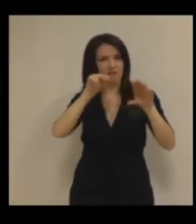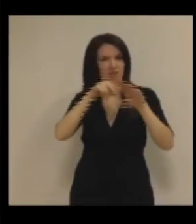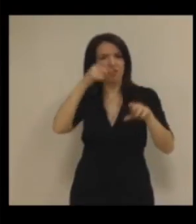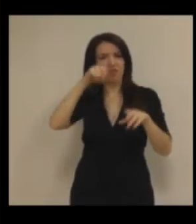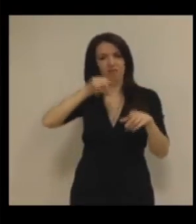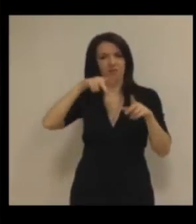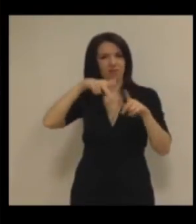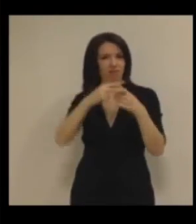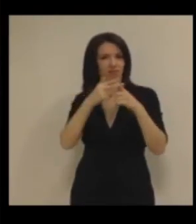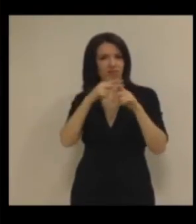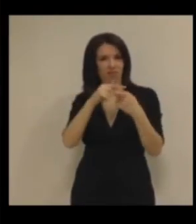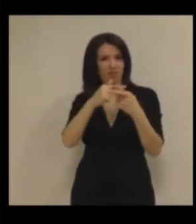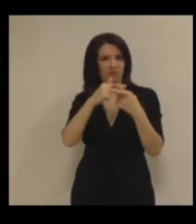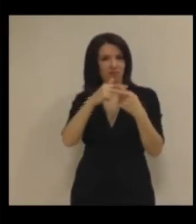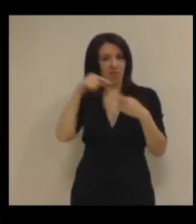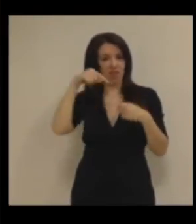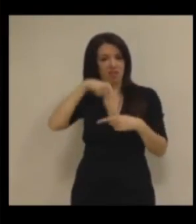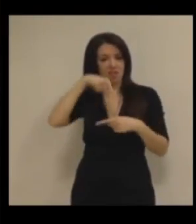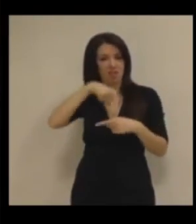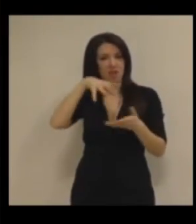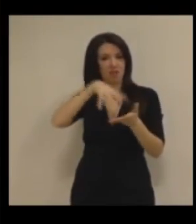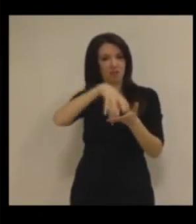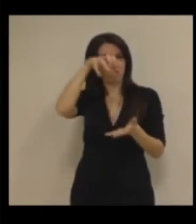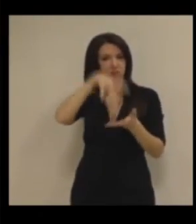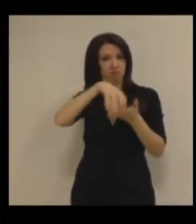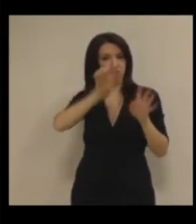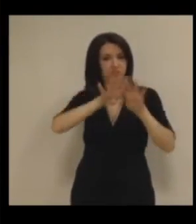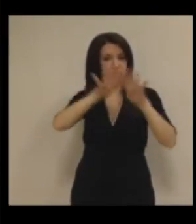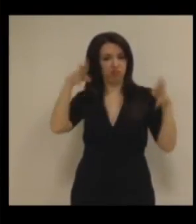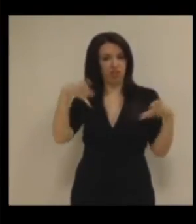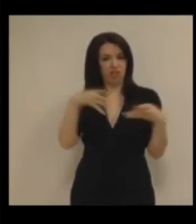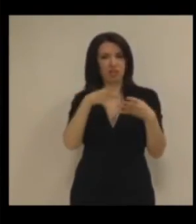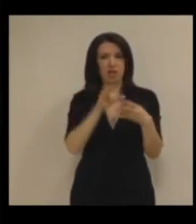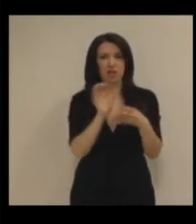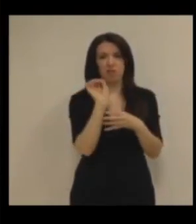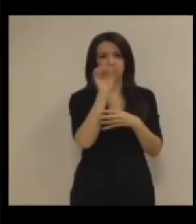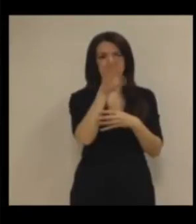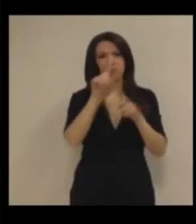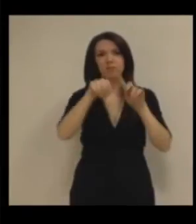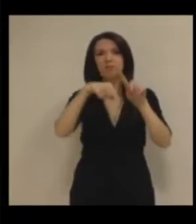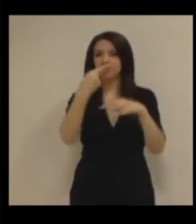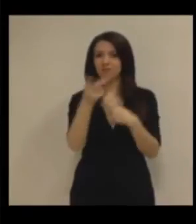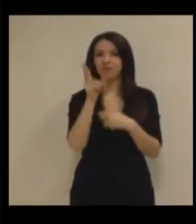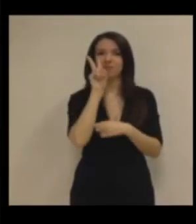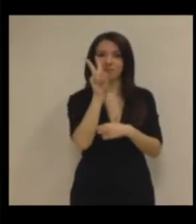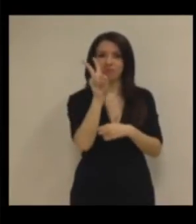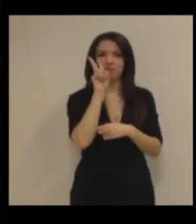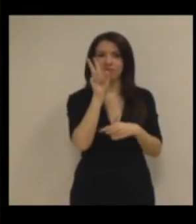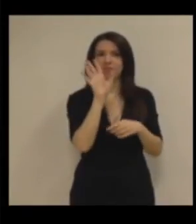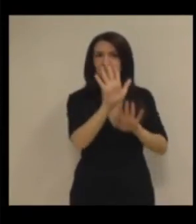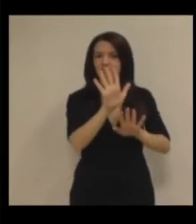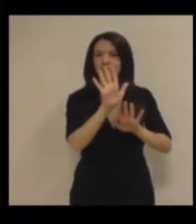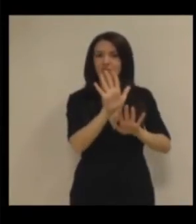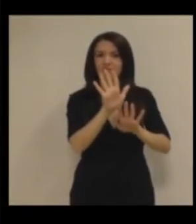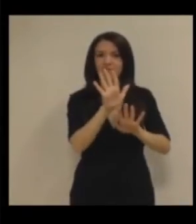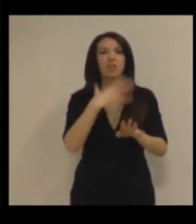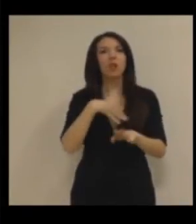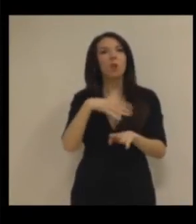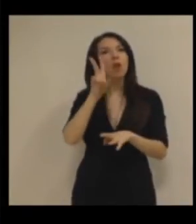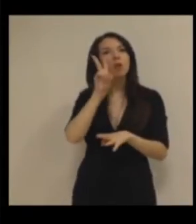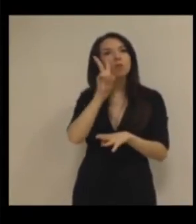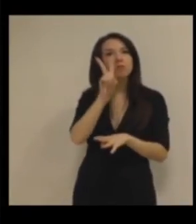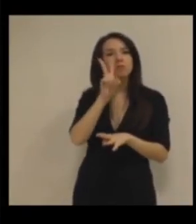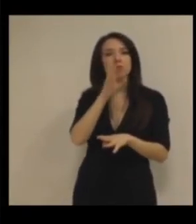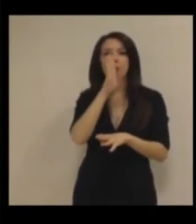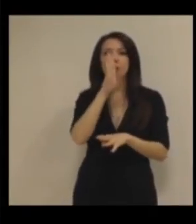y de talleres que realiza el CENTAC para su posterior visualización, que se puede seguir al poderse seguir